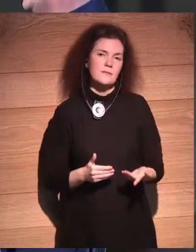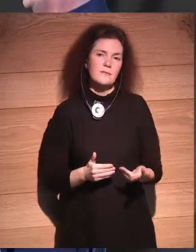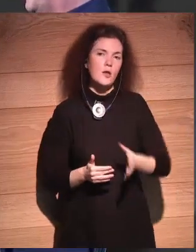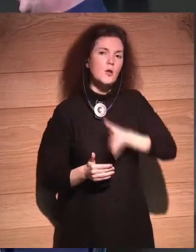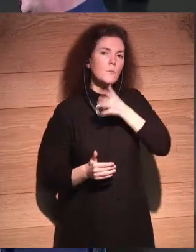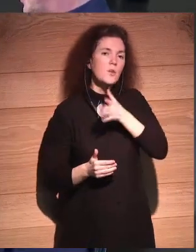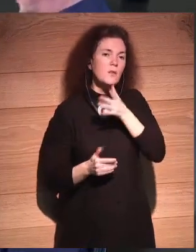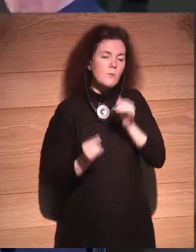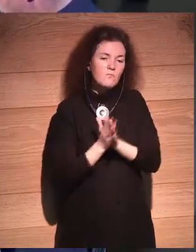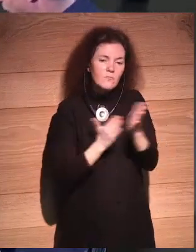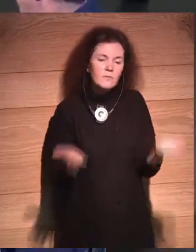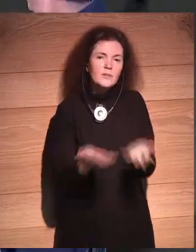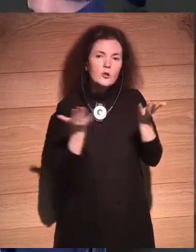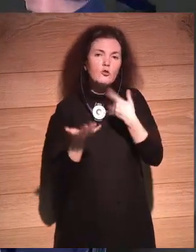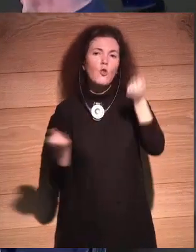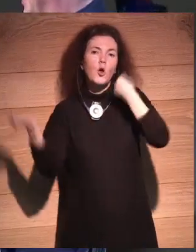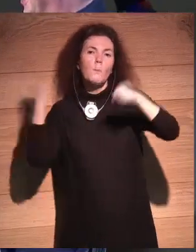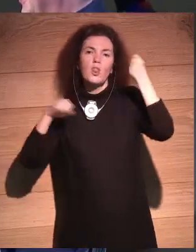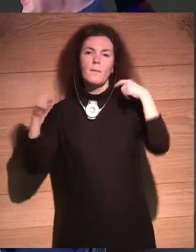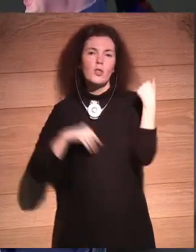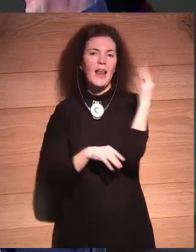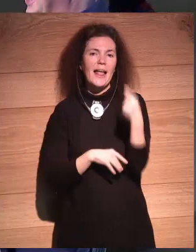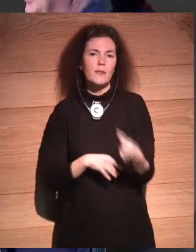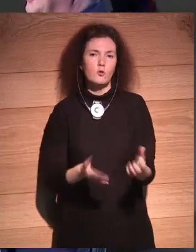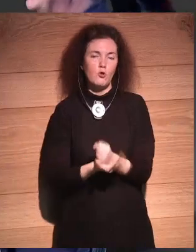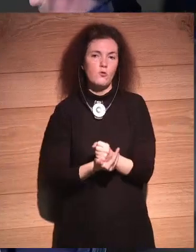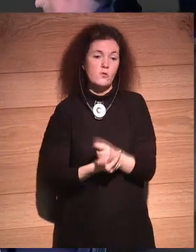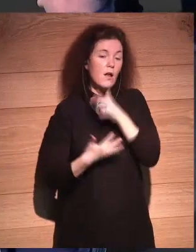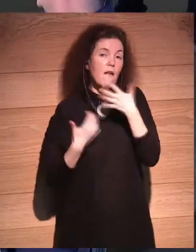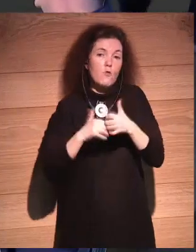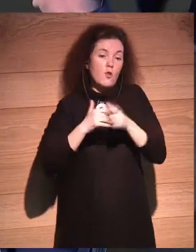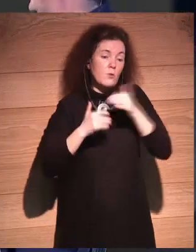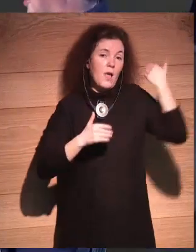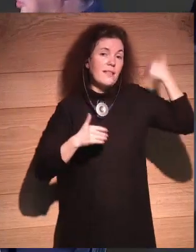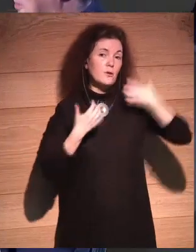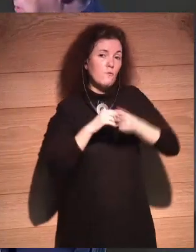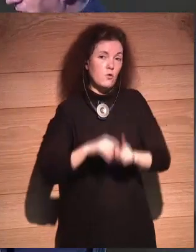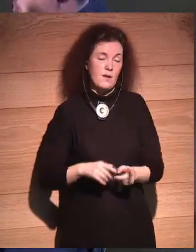porque incentiva todos los comportamientos negativos. Solo funciona porque no funcionaba antes.